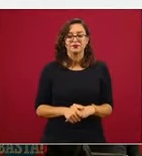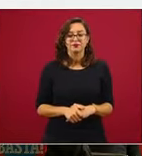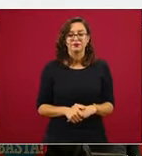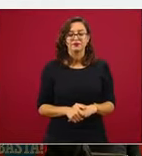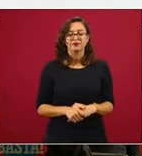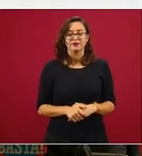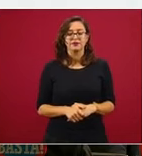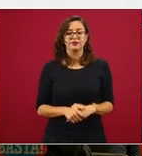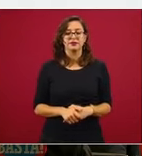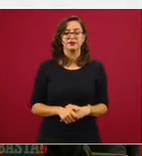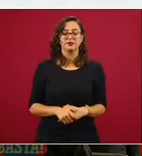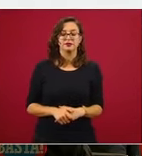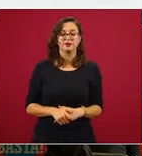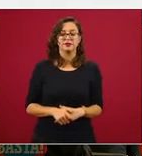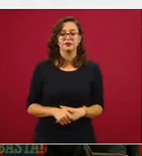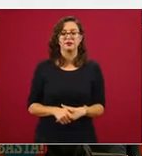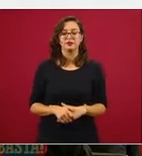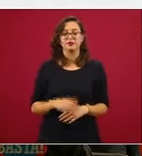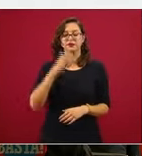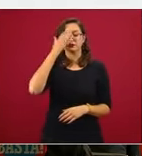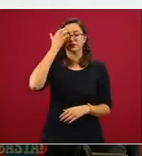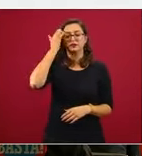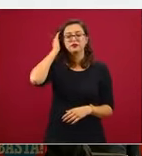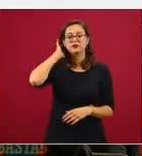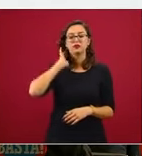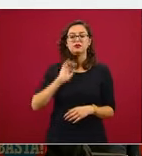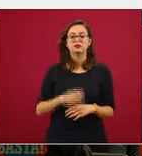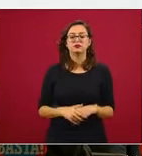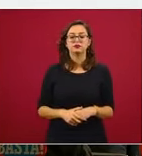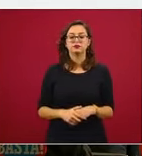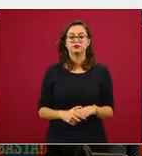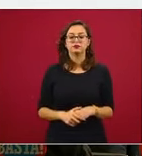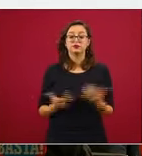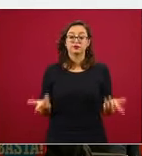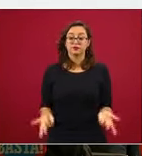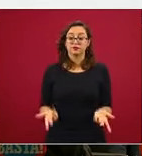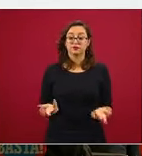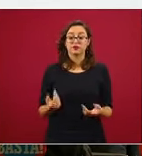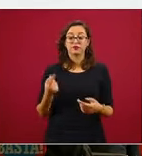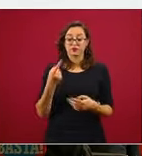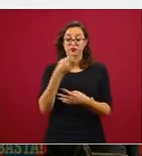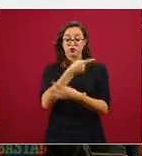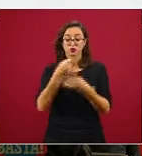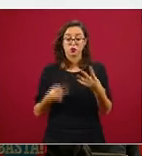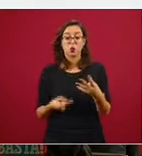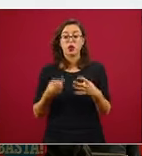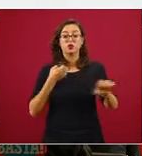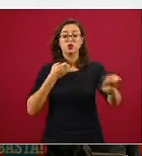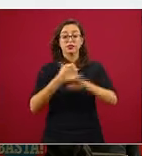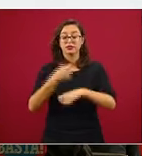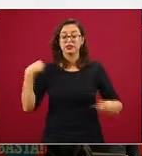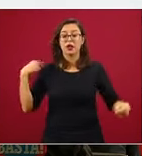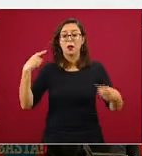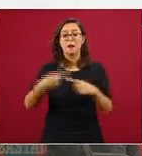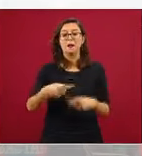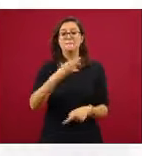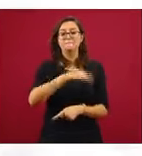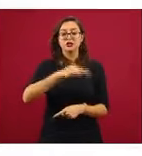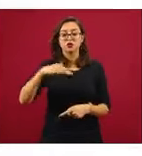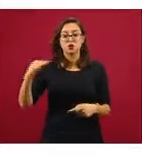Finalmente, la siguiente, por favor. Los cuatro estados que acaba de presentar el doctor Alomía: Michoacán,